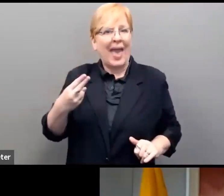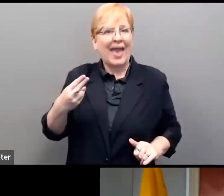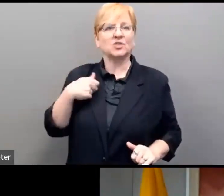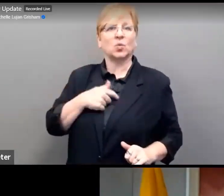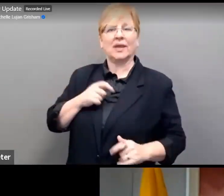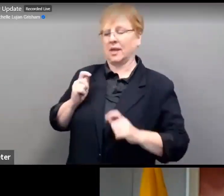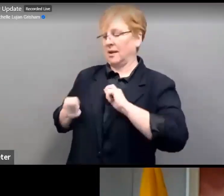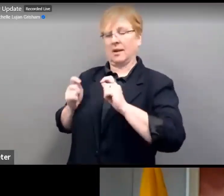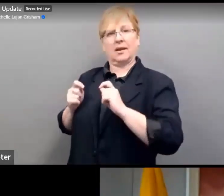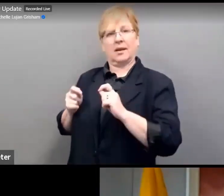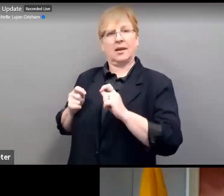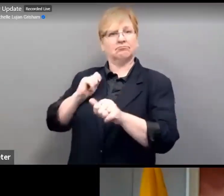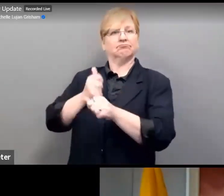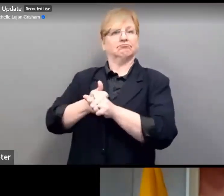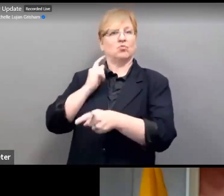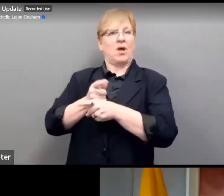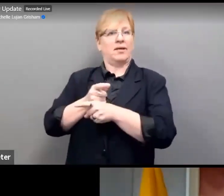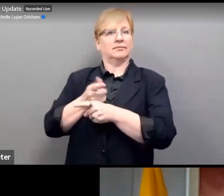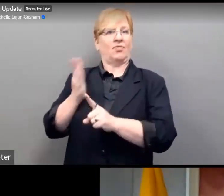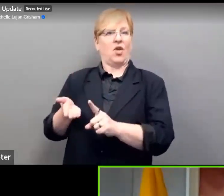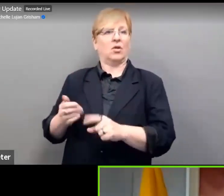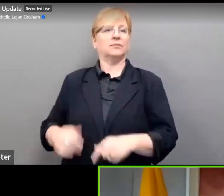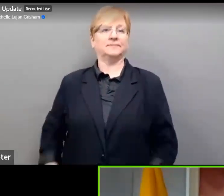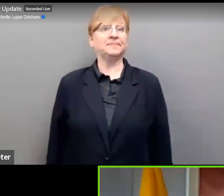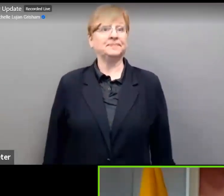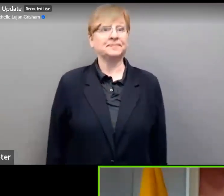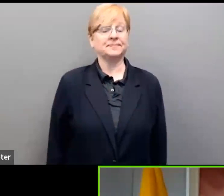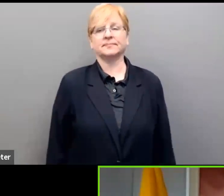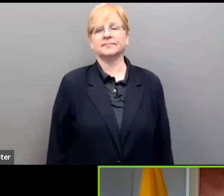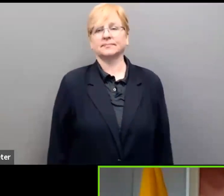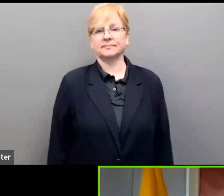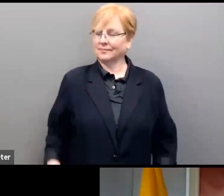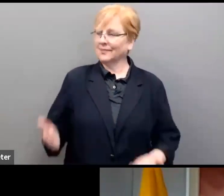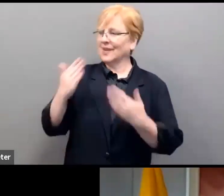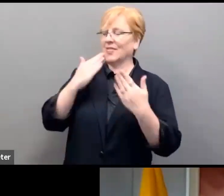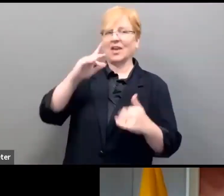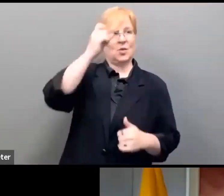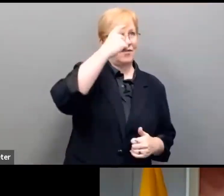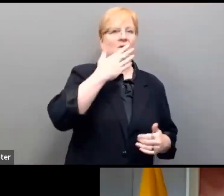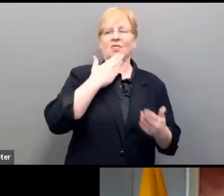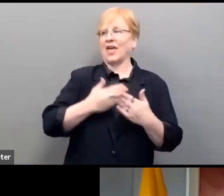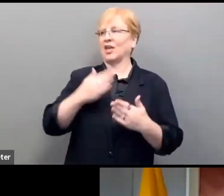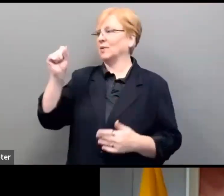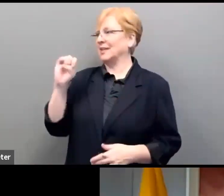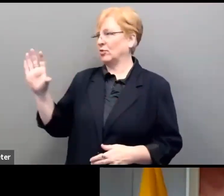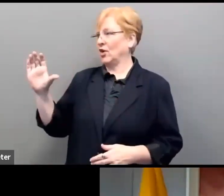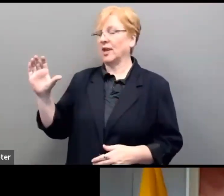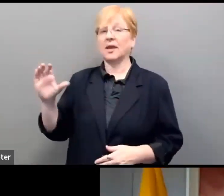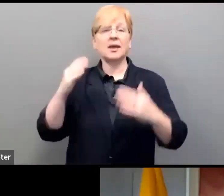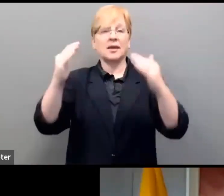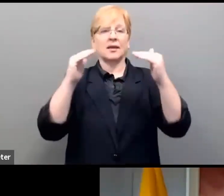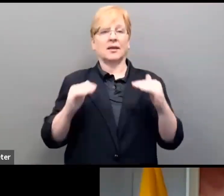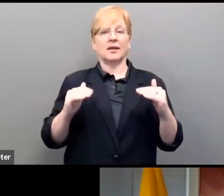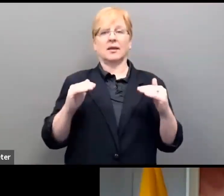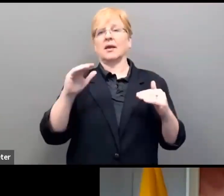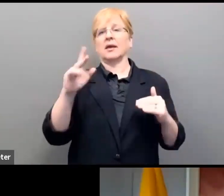información acerca de cómo se puede mover a las personas, podemos hacer esto y podemos crear un modelo